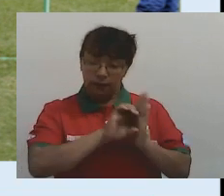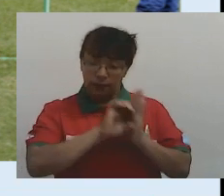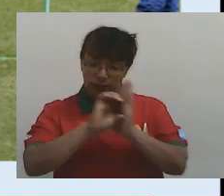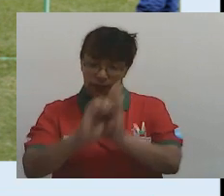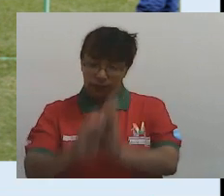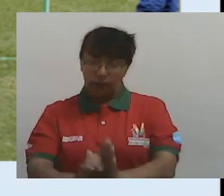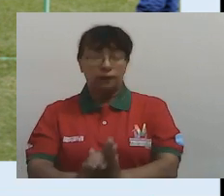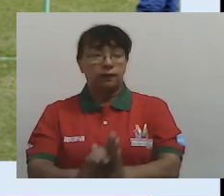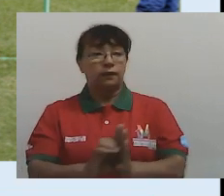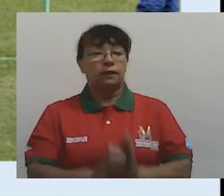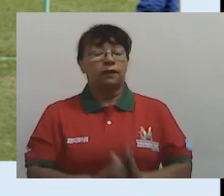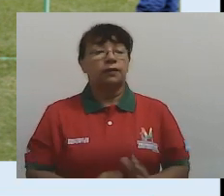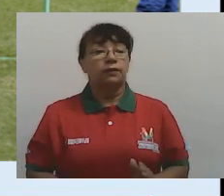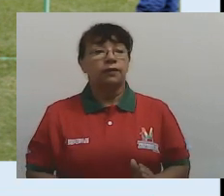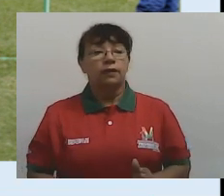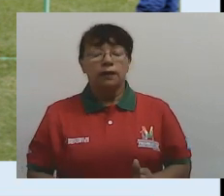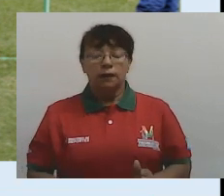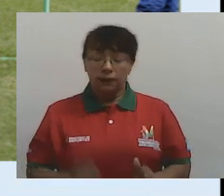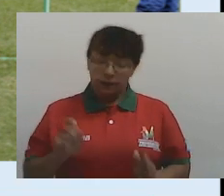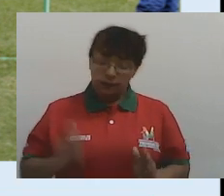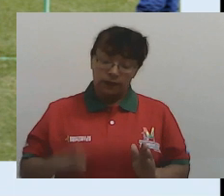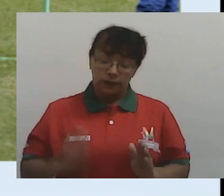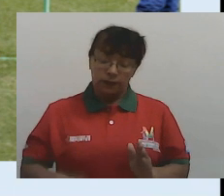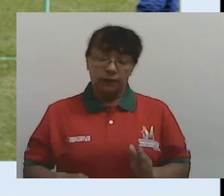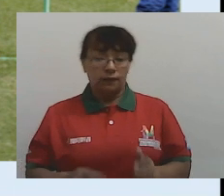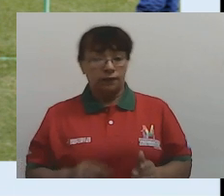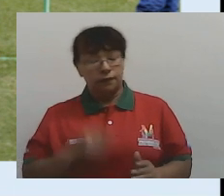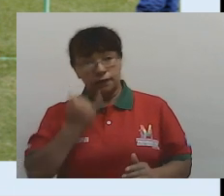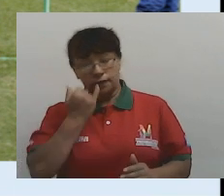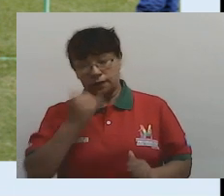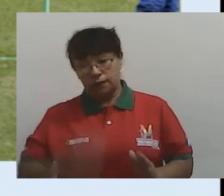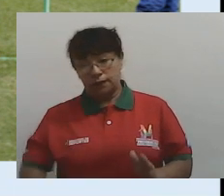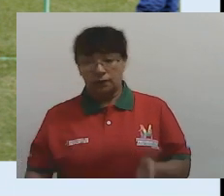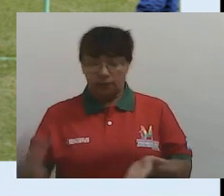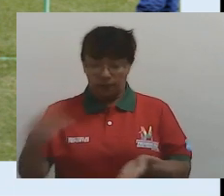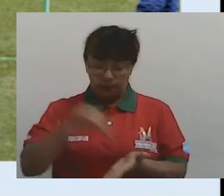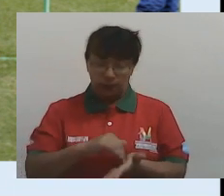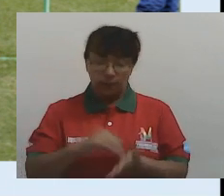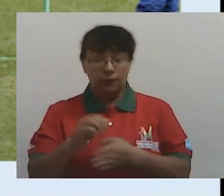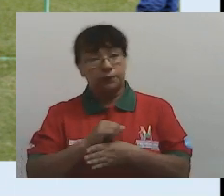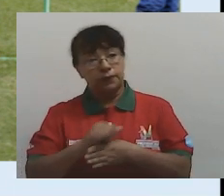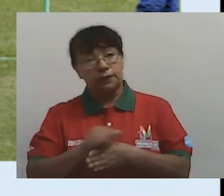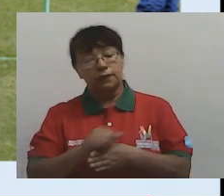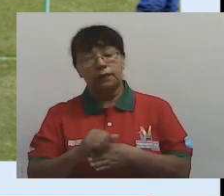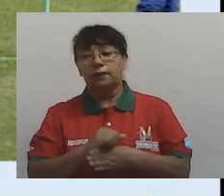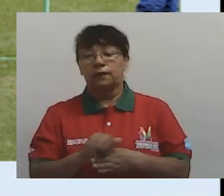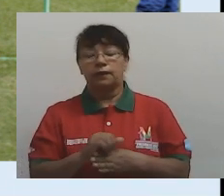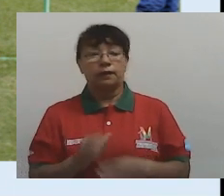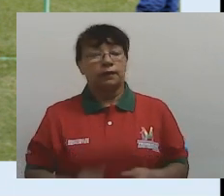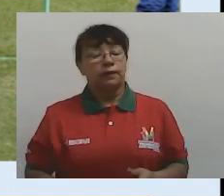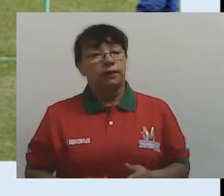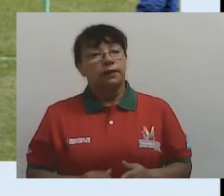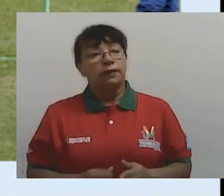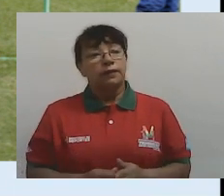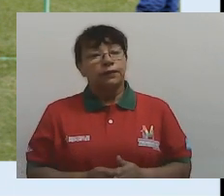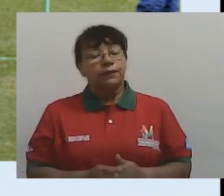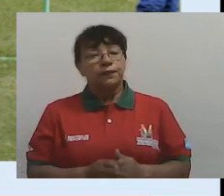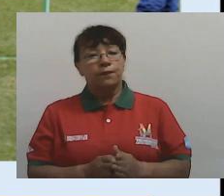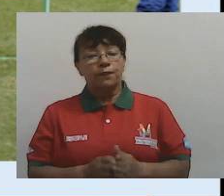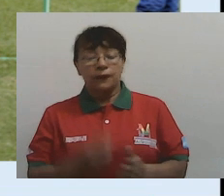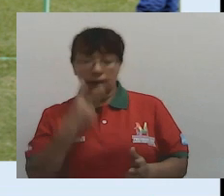La repetición de un gesto técnico se da a través de esta metodología, que es la